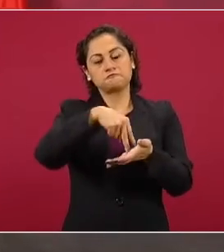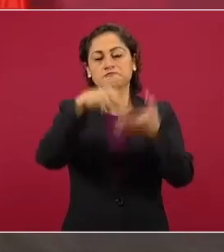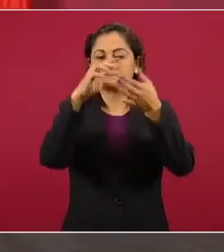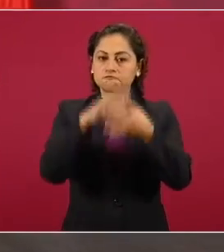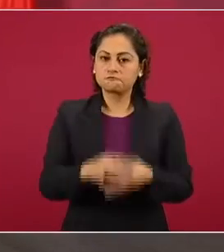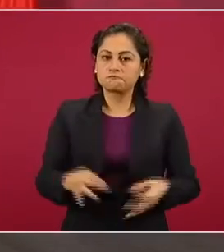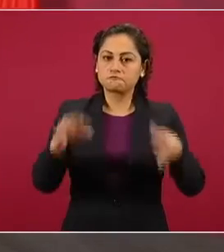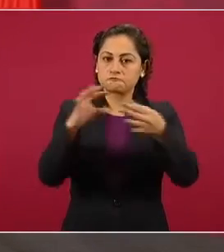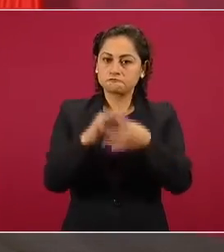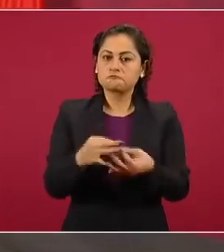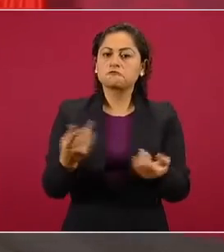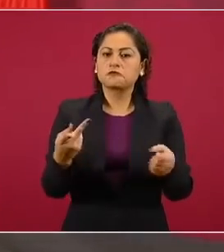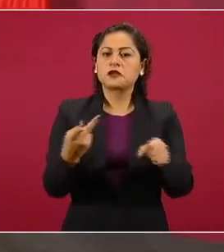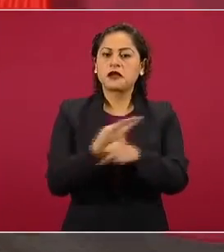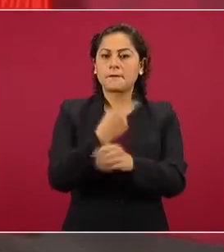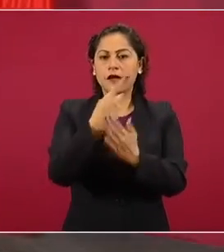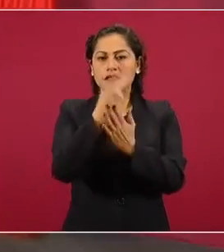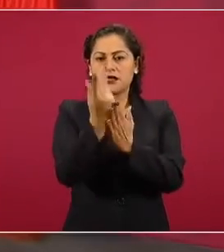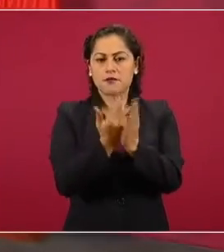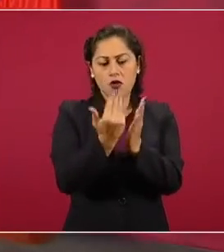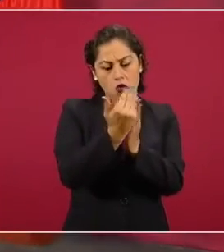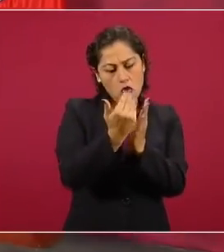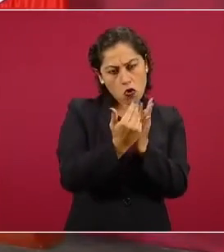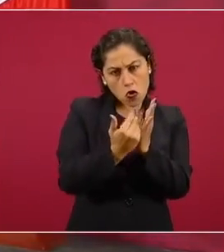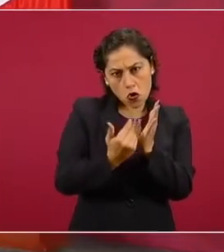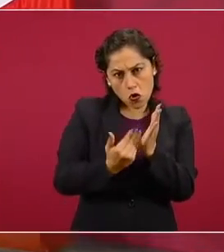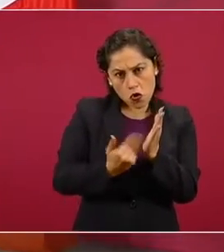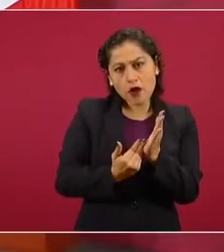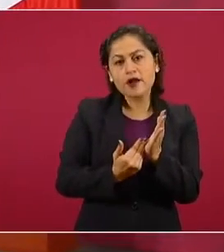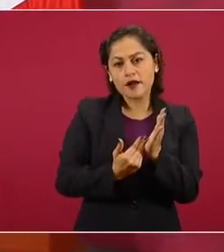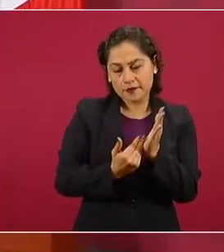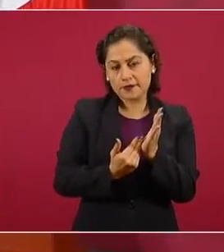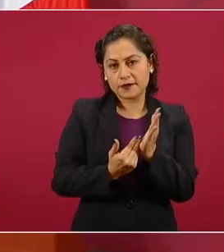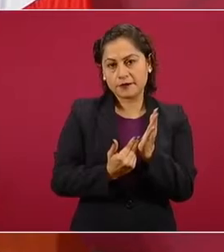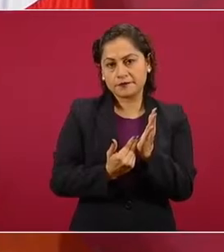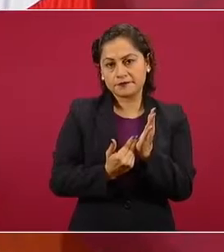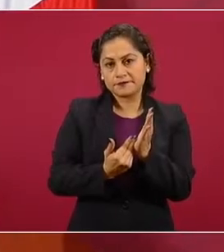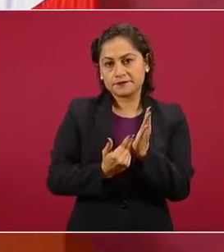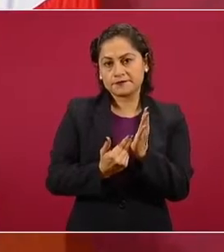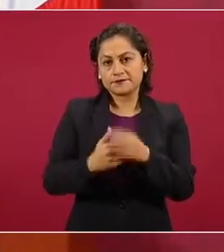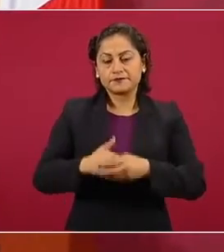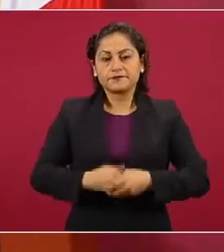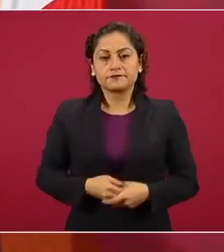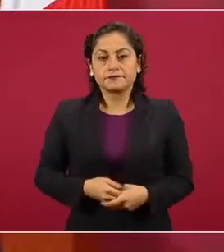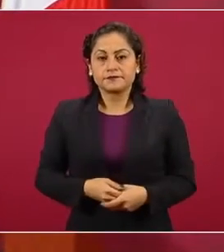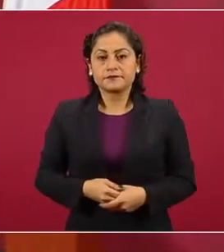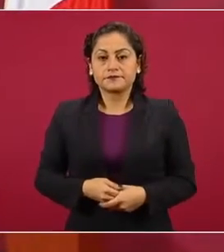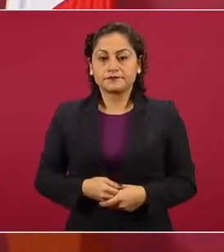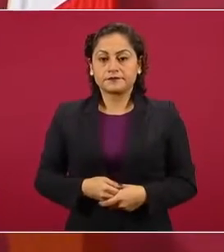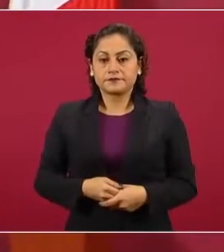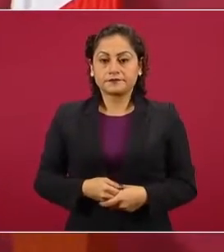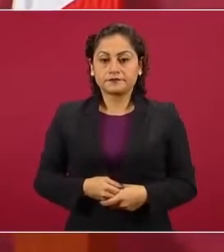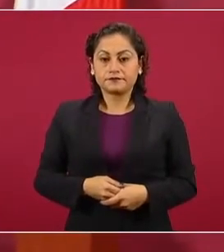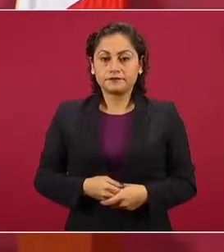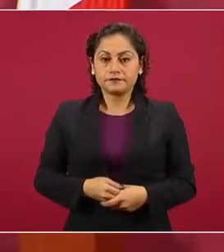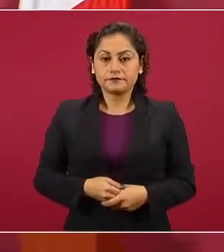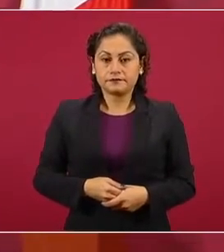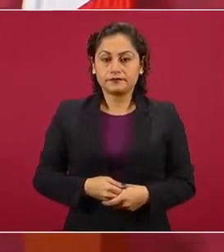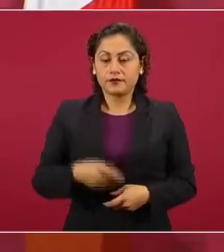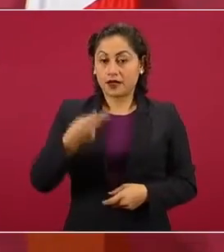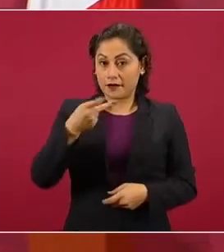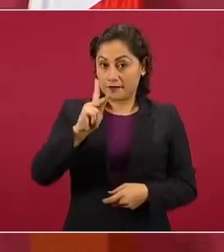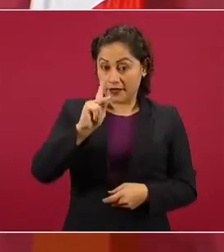cómo se amplía este beneficio fiscal y aquí sí vamos a firmar